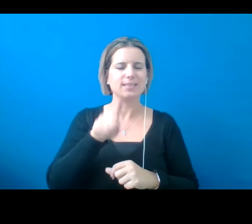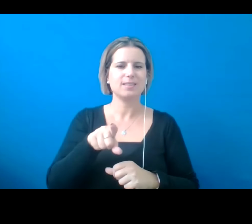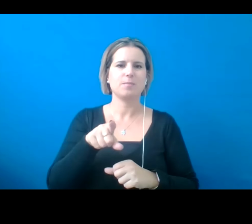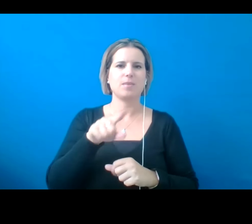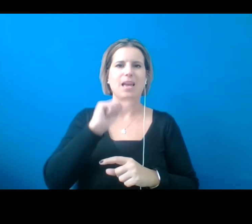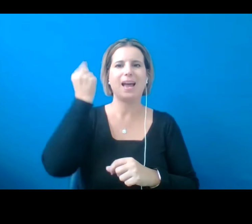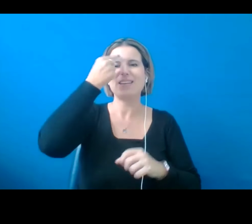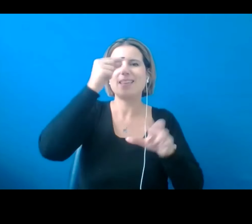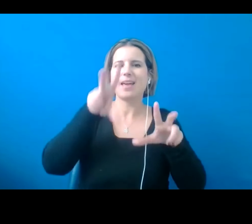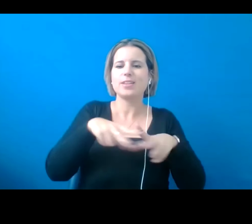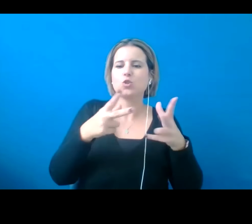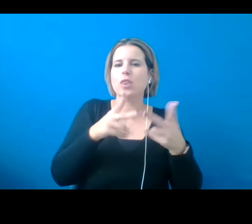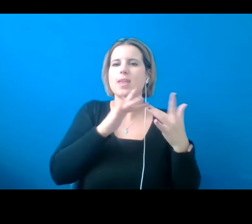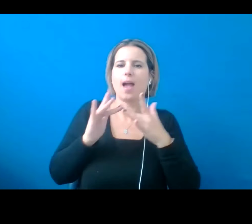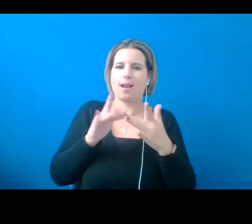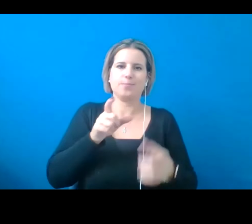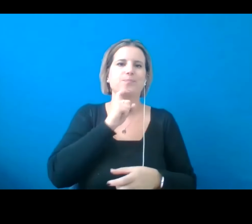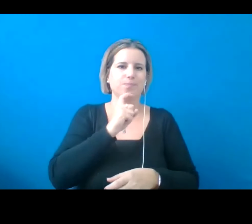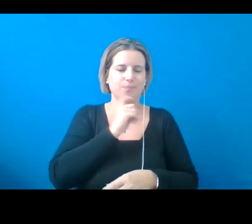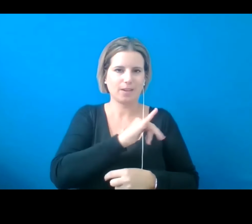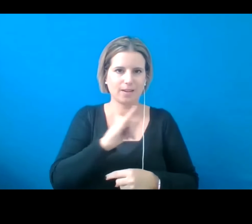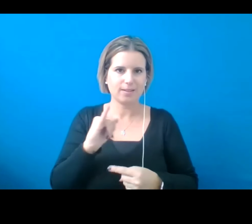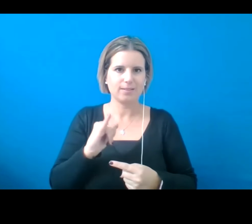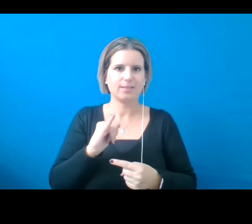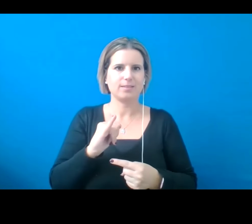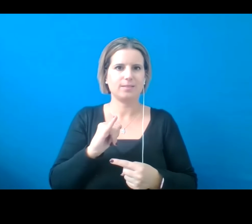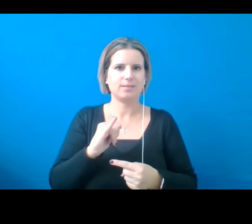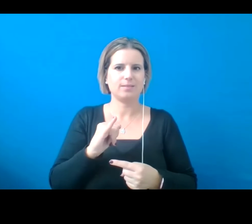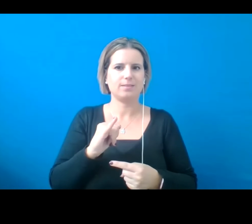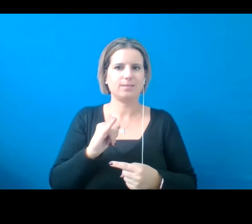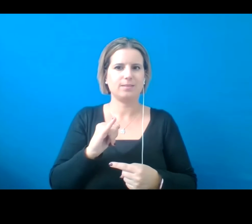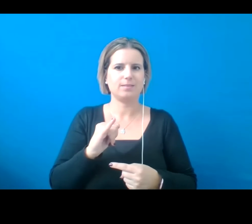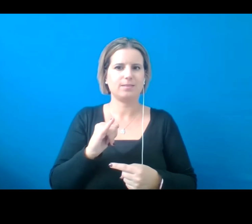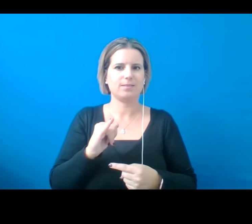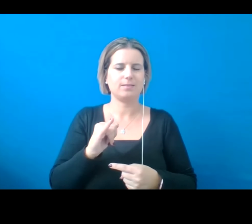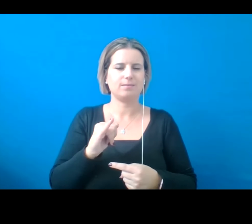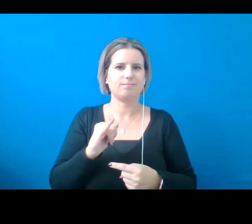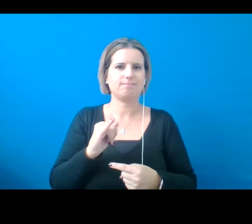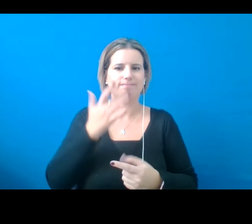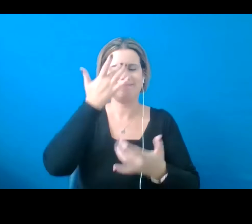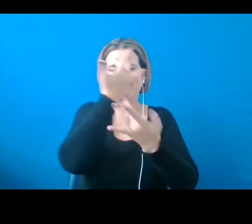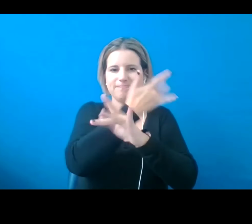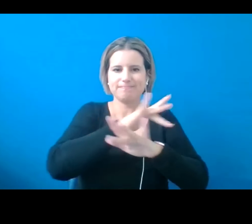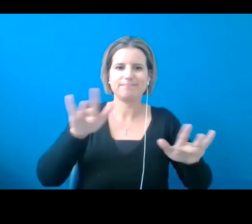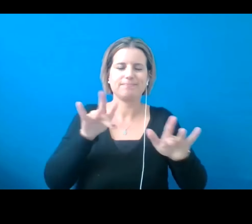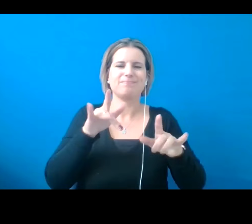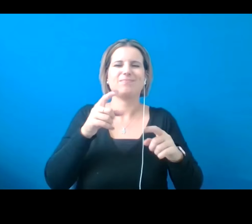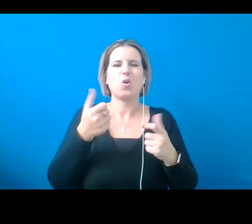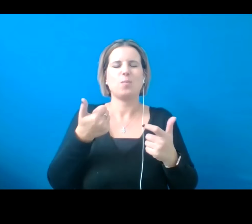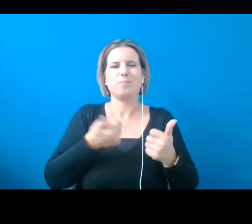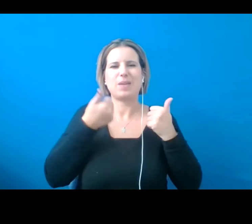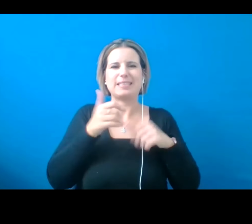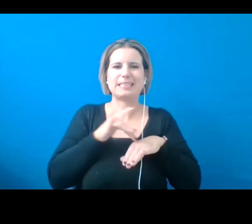sociales y la hipersensibilidad a los estímulos la rigidez